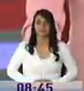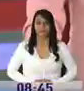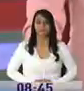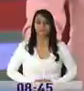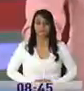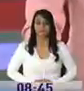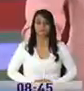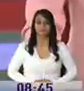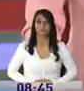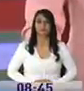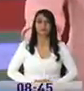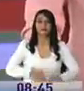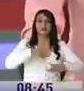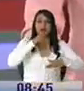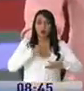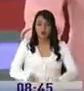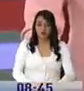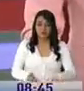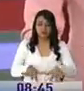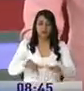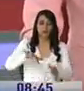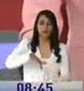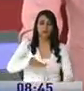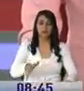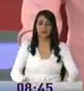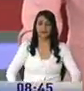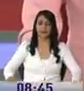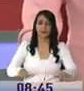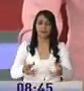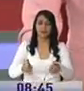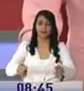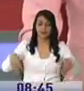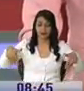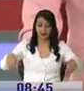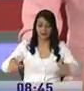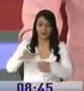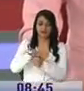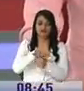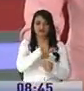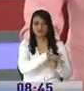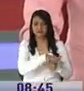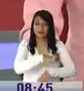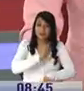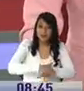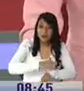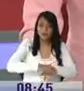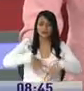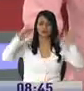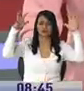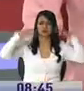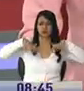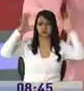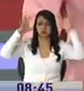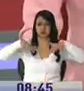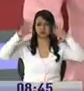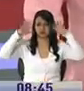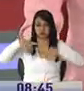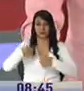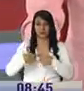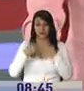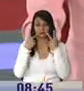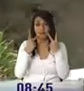acumulación de agua en las quebradas y el taponamiento de alcantarillas son ocasionados por las Fuertes lluvias en la capital